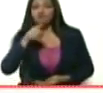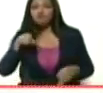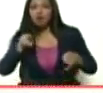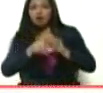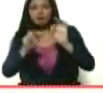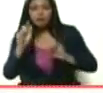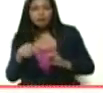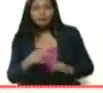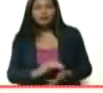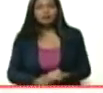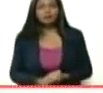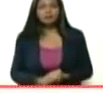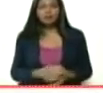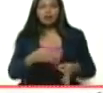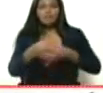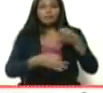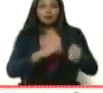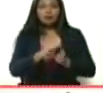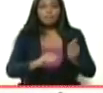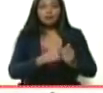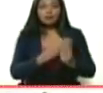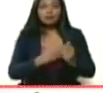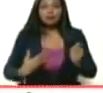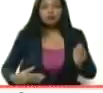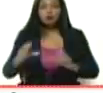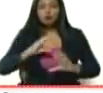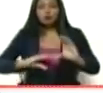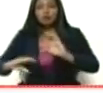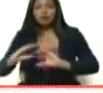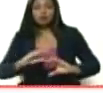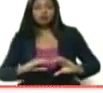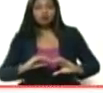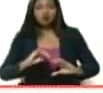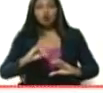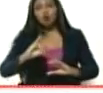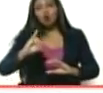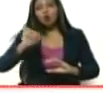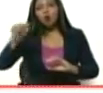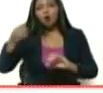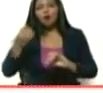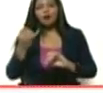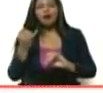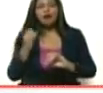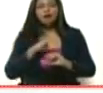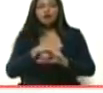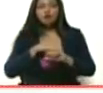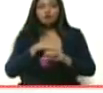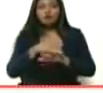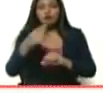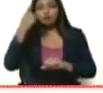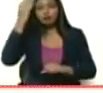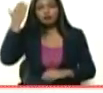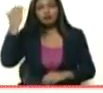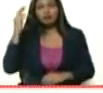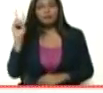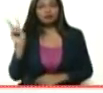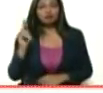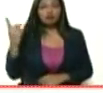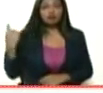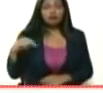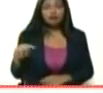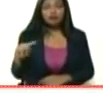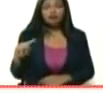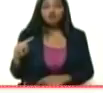así como lo dijo el vicepresidente de comunicación, el doctor Jorge Rodríguez, el día de ayer, Venezuela tiene